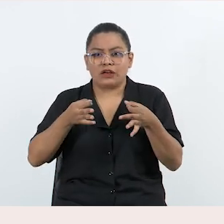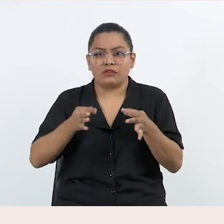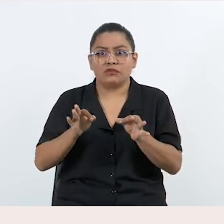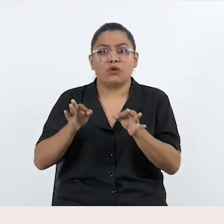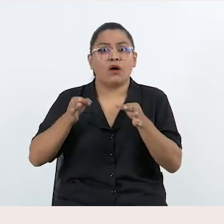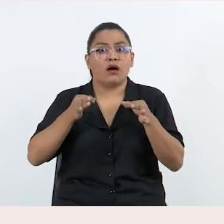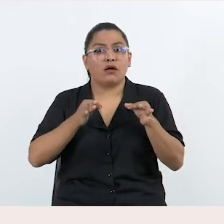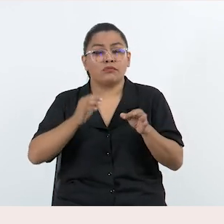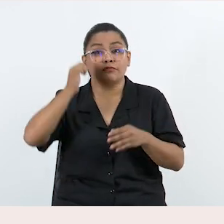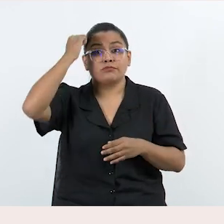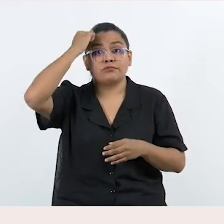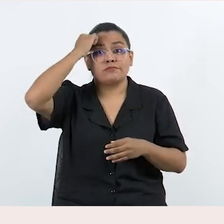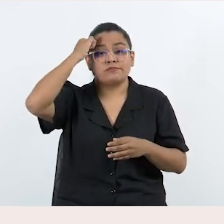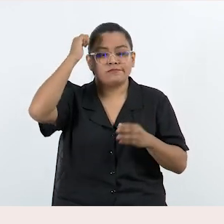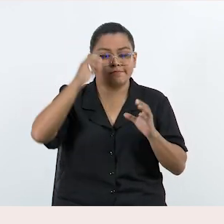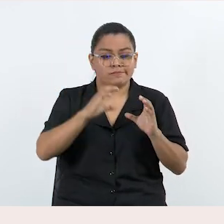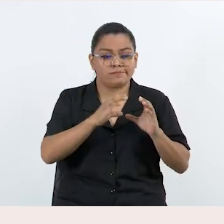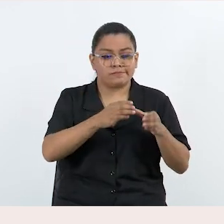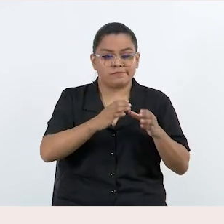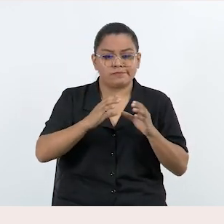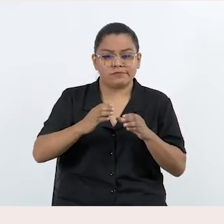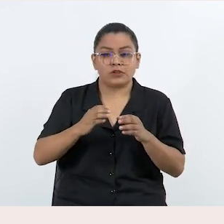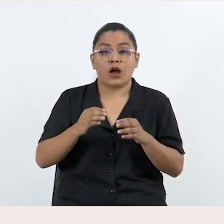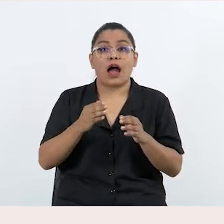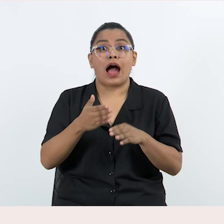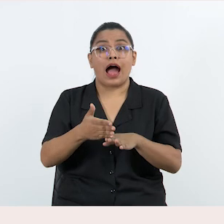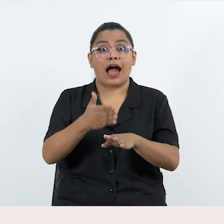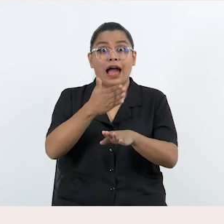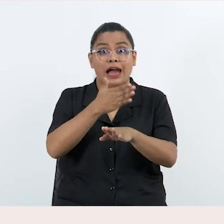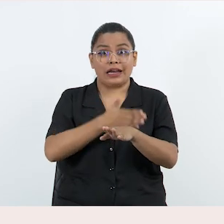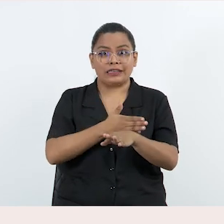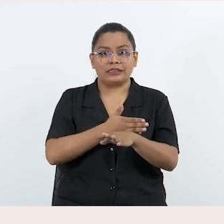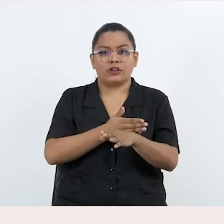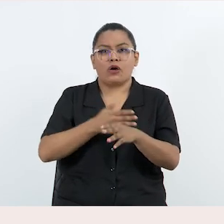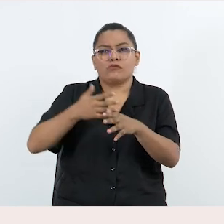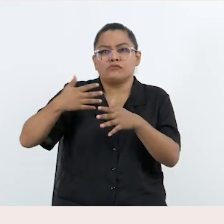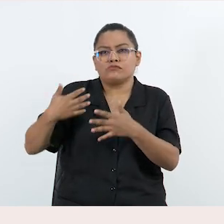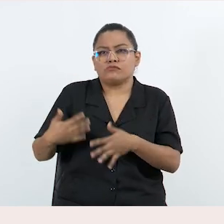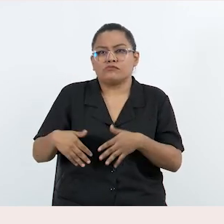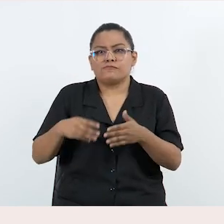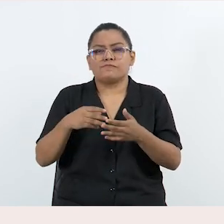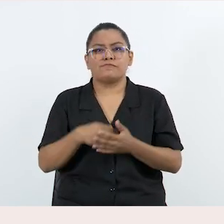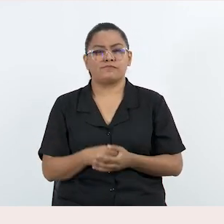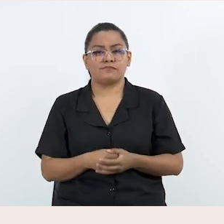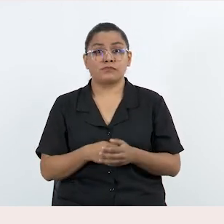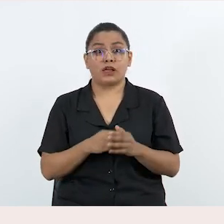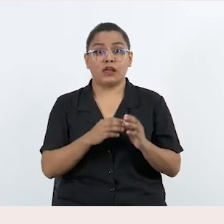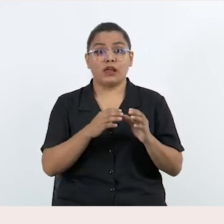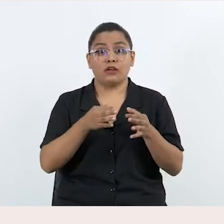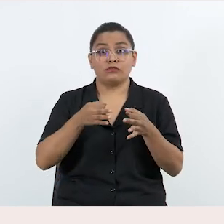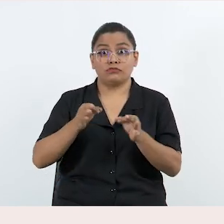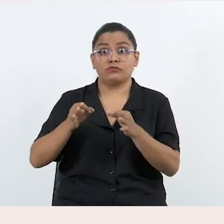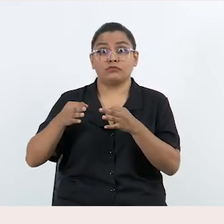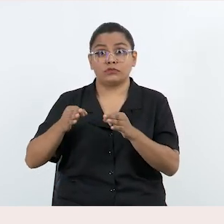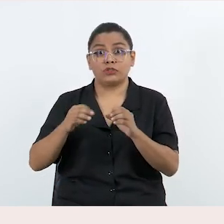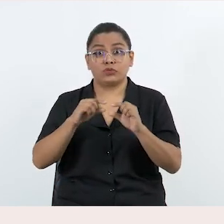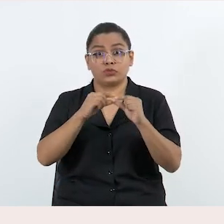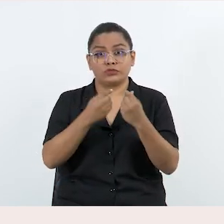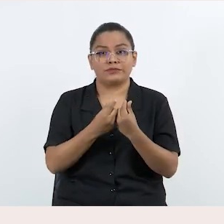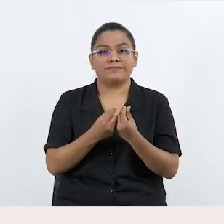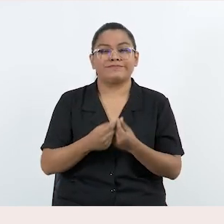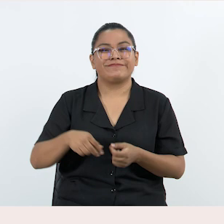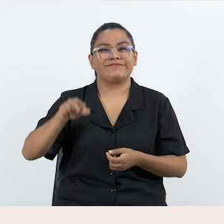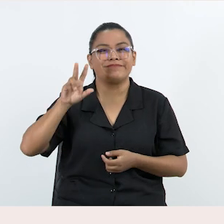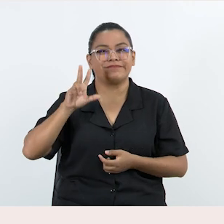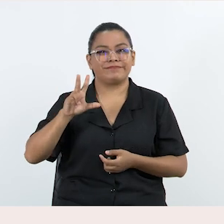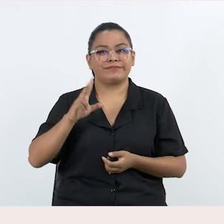de aprendizaje, los grupos pueden organizarse previamente o diseñar dinámicas para formarlos durante la clase.